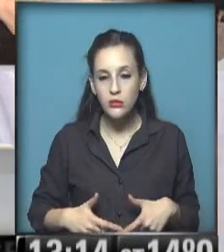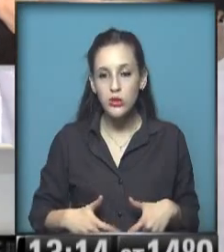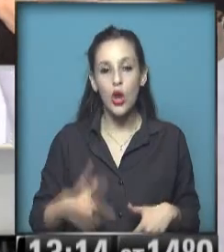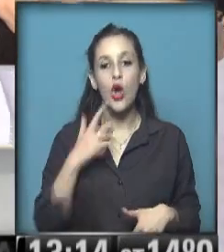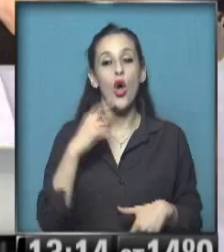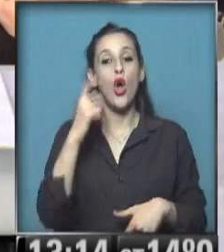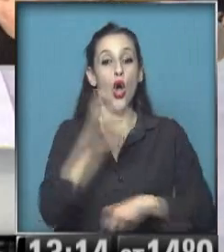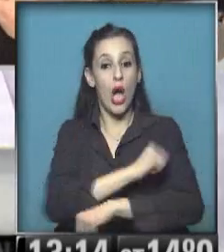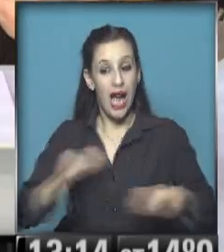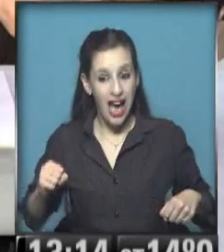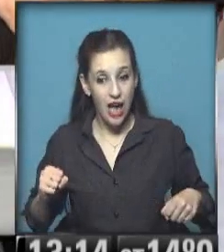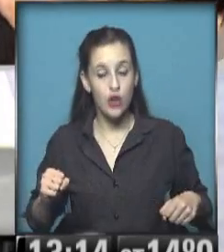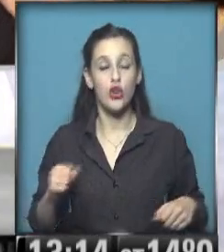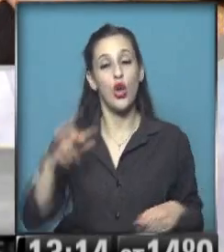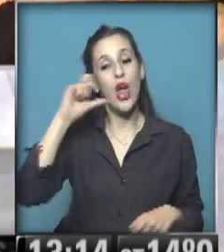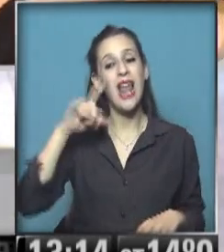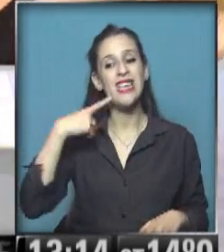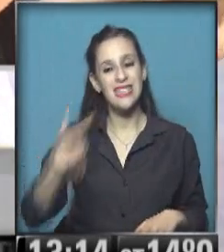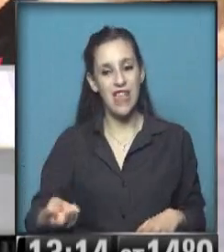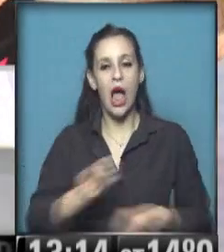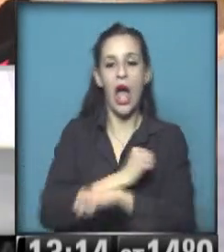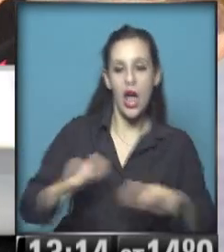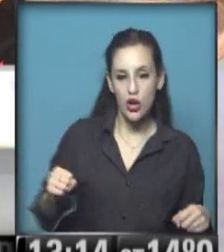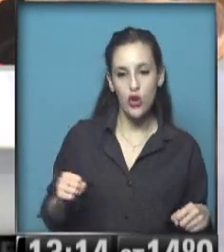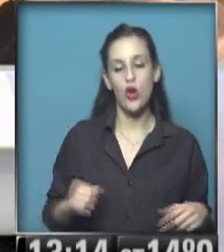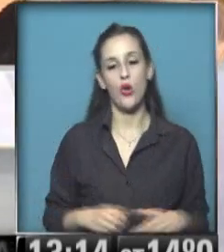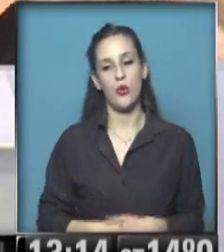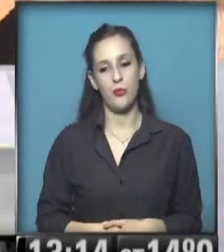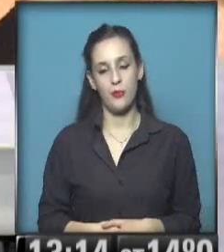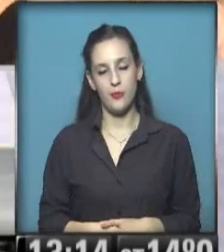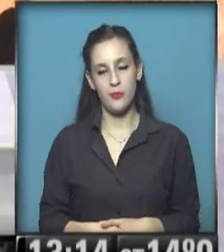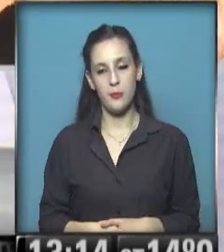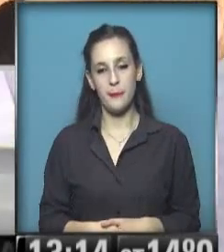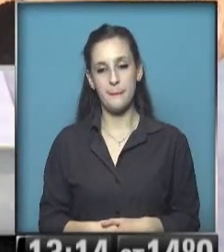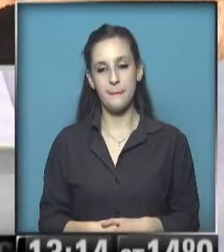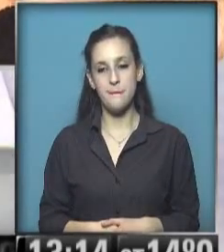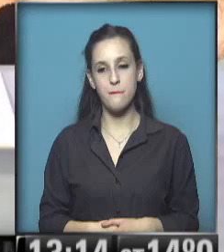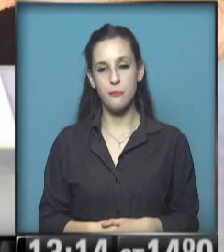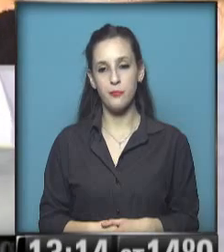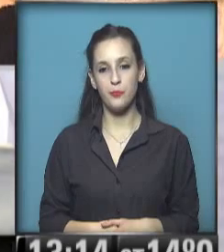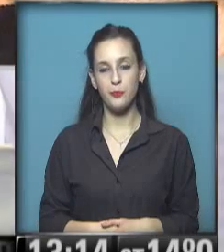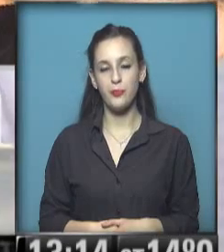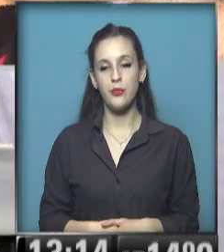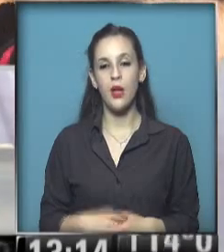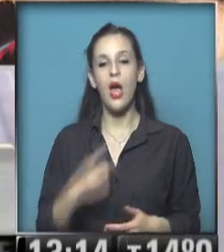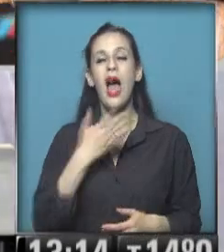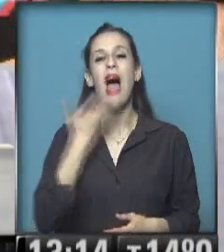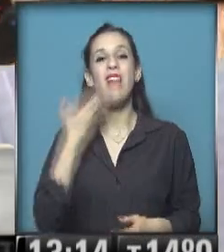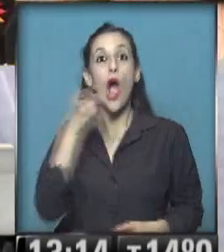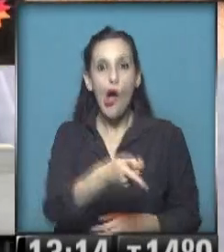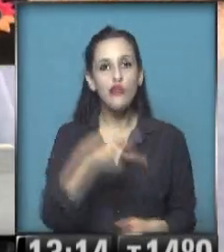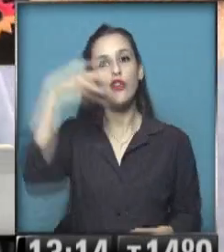Carrió, Elisa Carrió o Alicia Carrió, nunca me acuerdo cómo se llama, para introducir el nombre de Aníbal